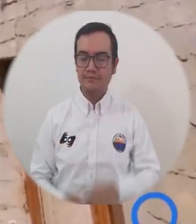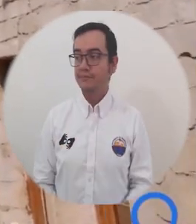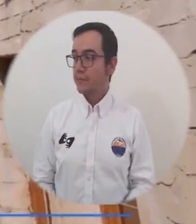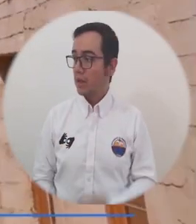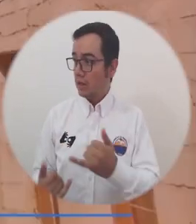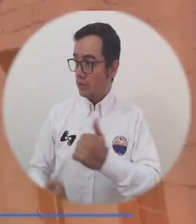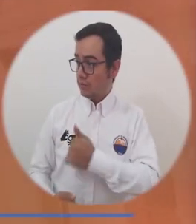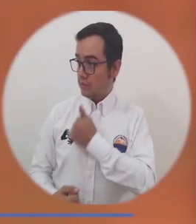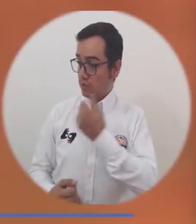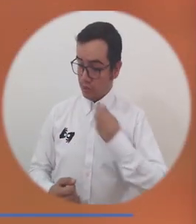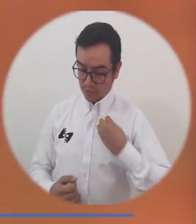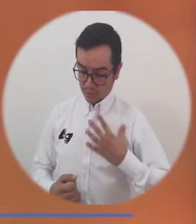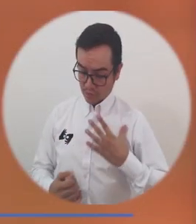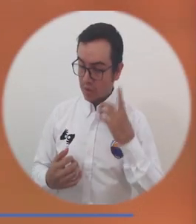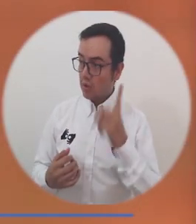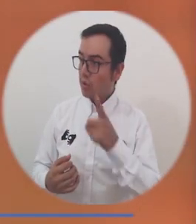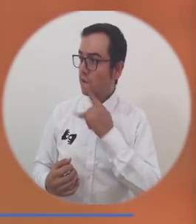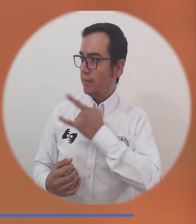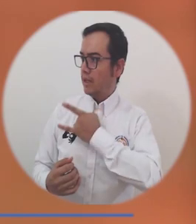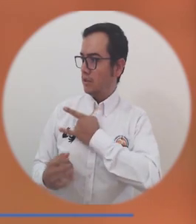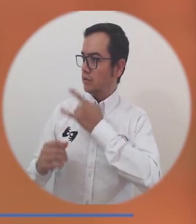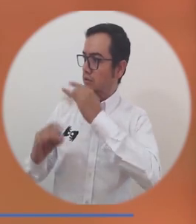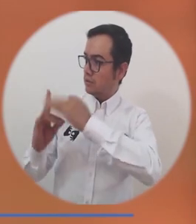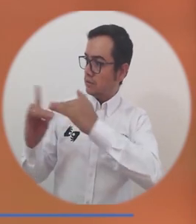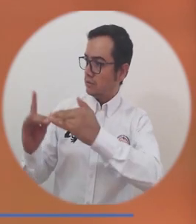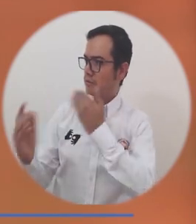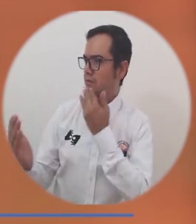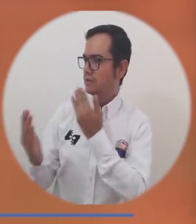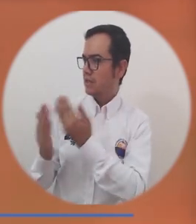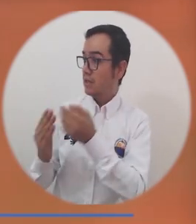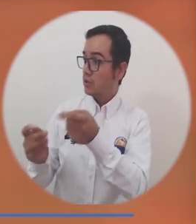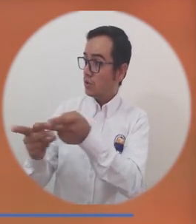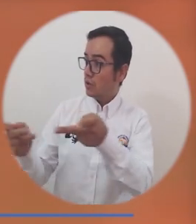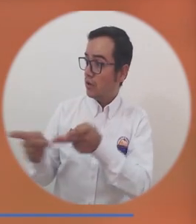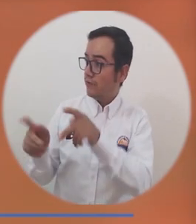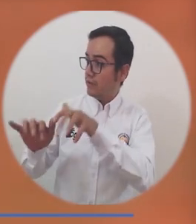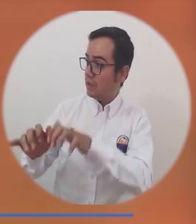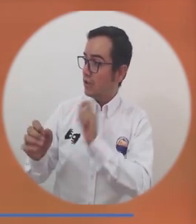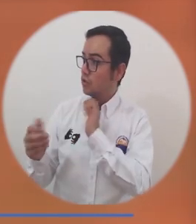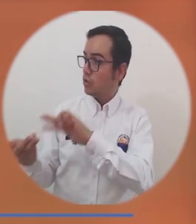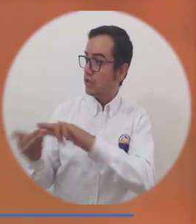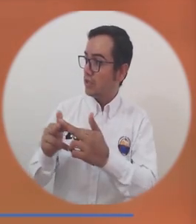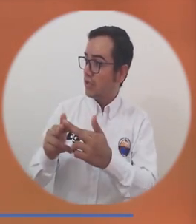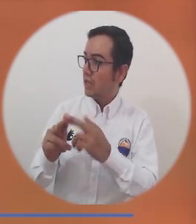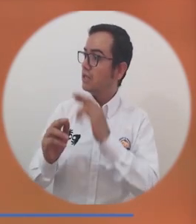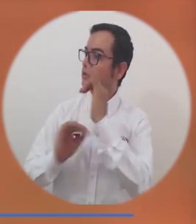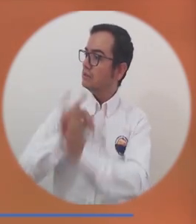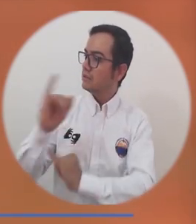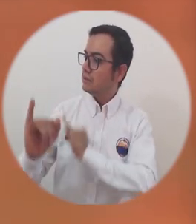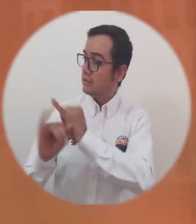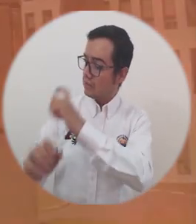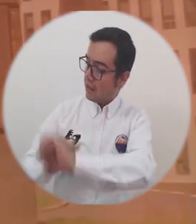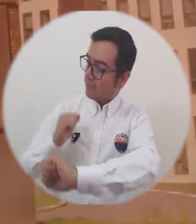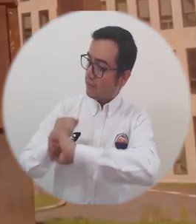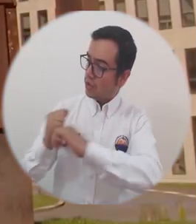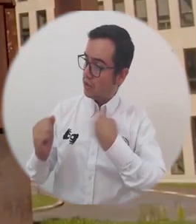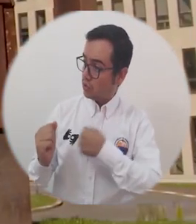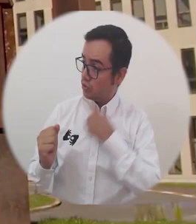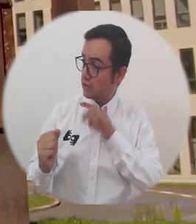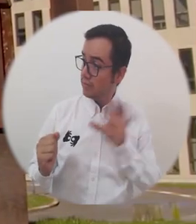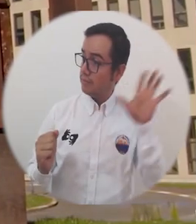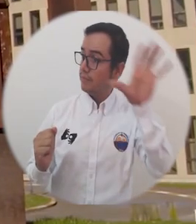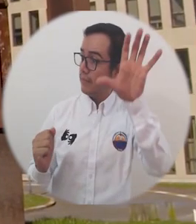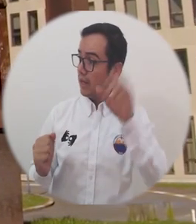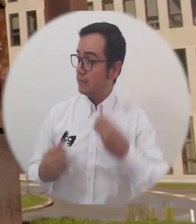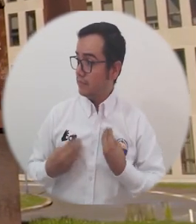universidad quiero aprovechar esta oportunidad para darle las gracias a la universidad a la oficina de relaciones internacionales por todo el apoyo que nos está brindando a los estudiantes